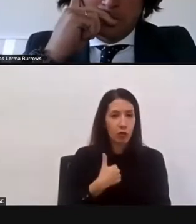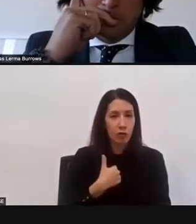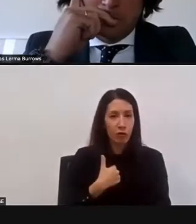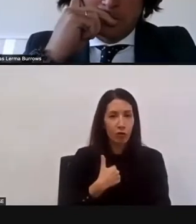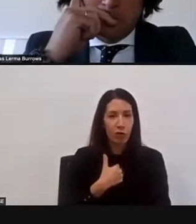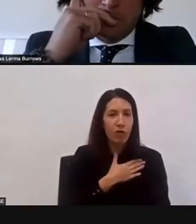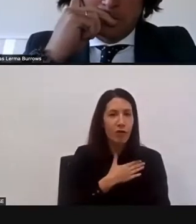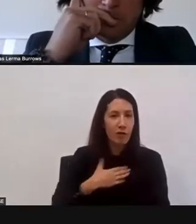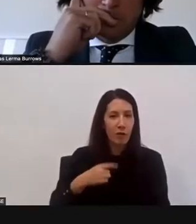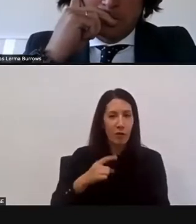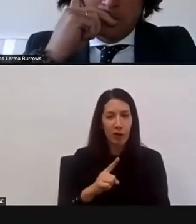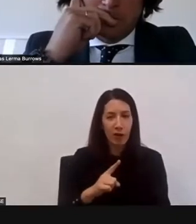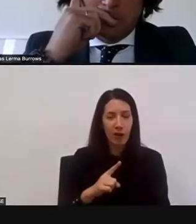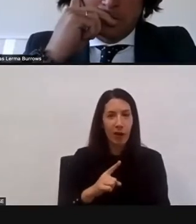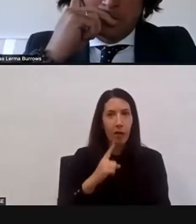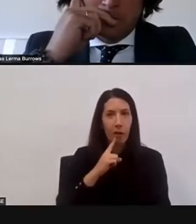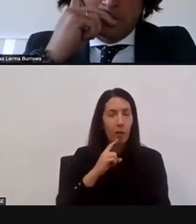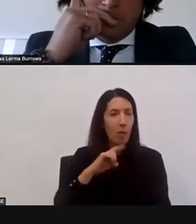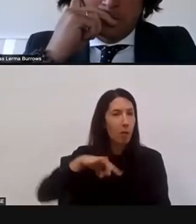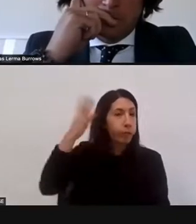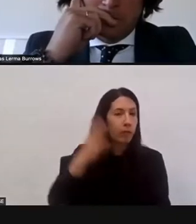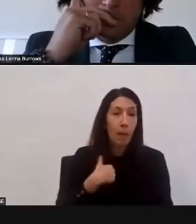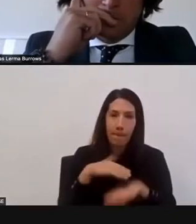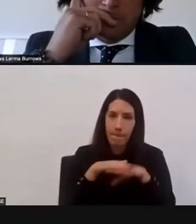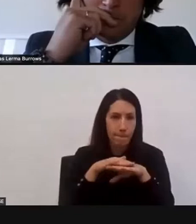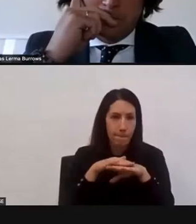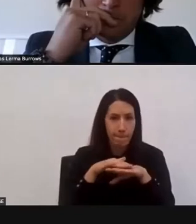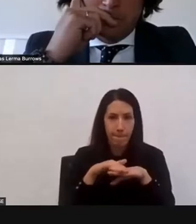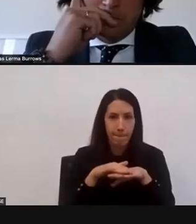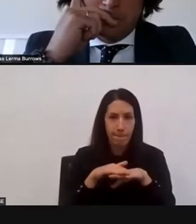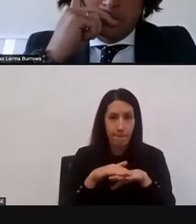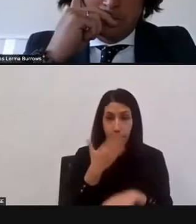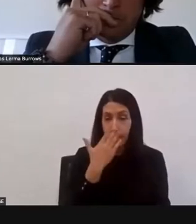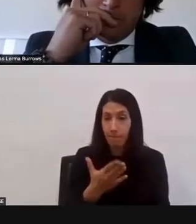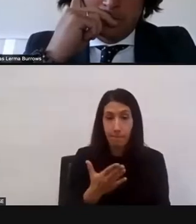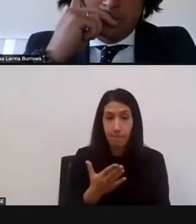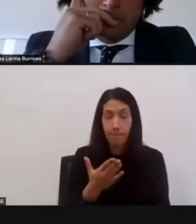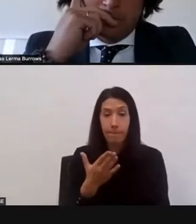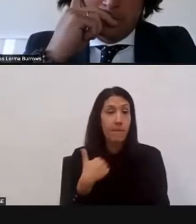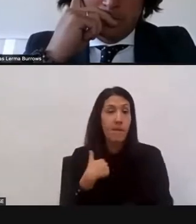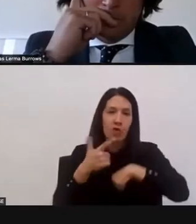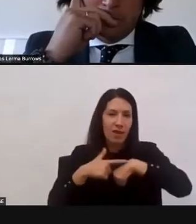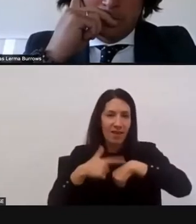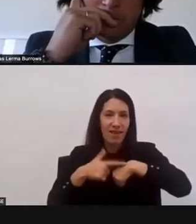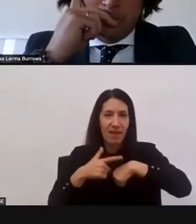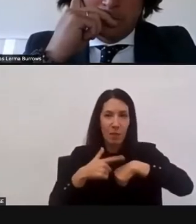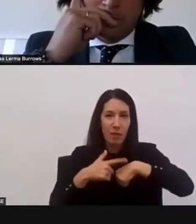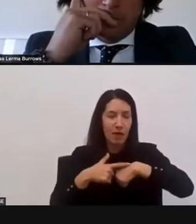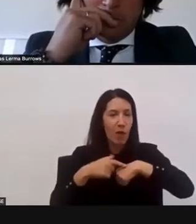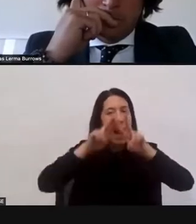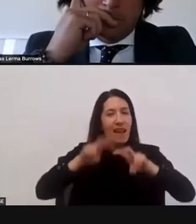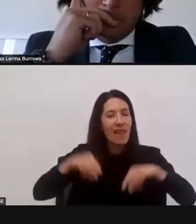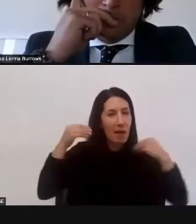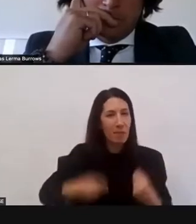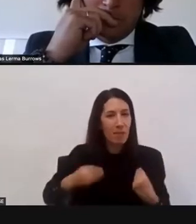sentido improvisar, lamento mucho, pero no he tenido tiempo de analizar o